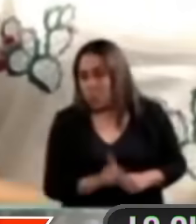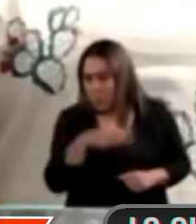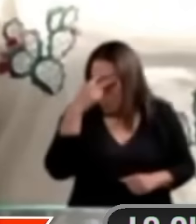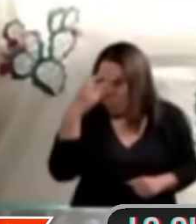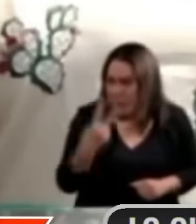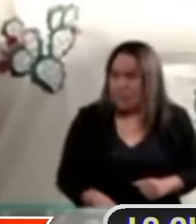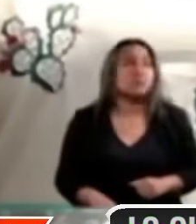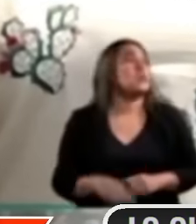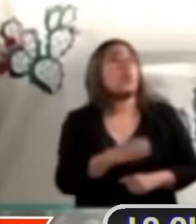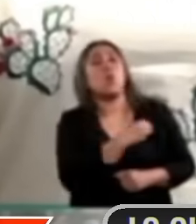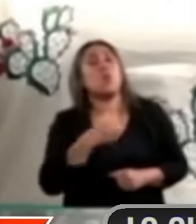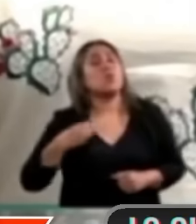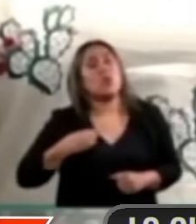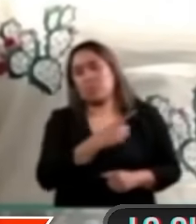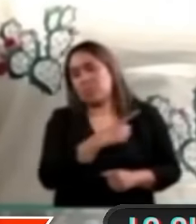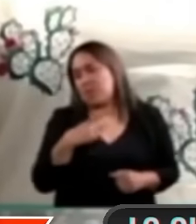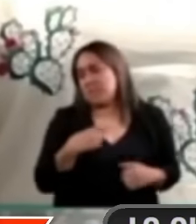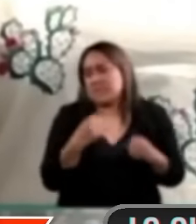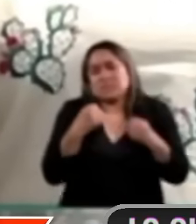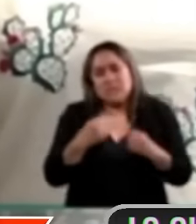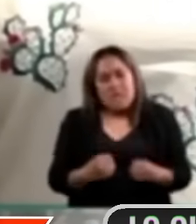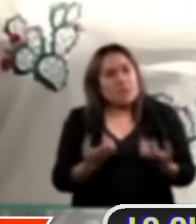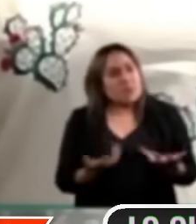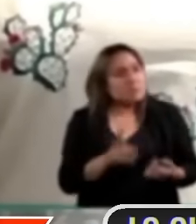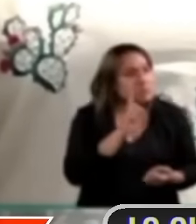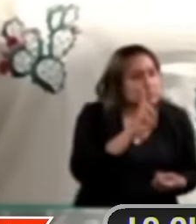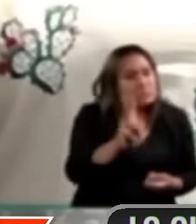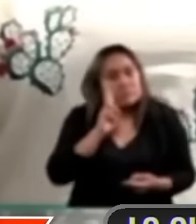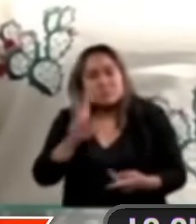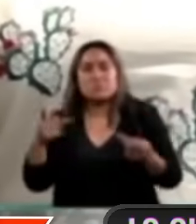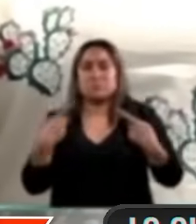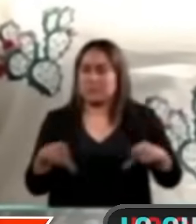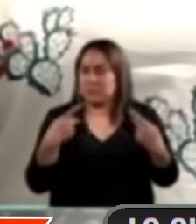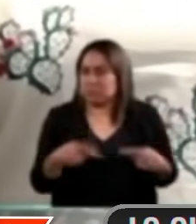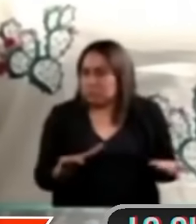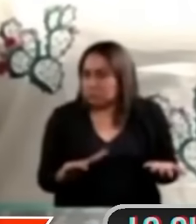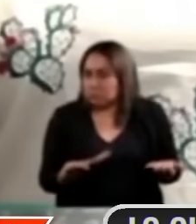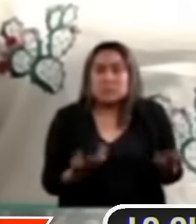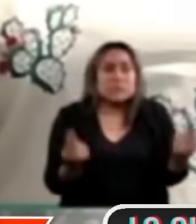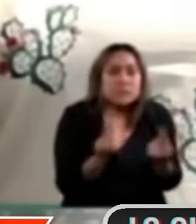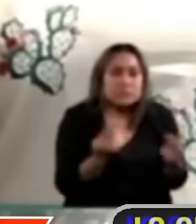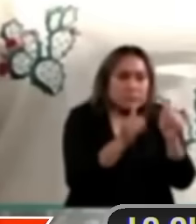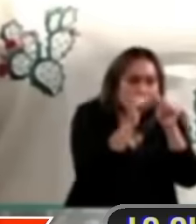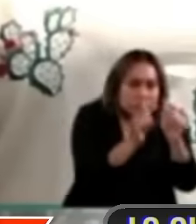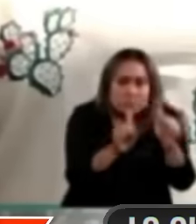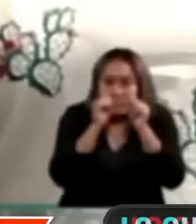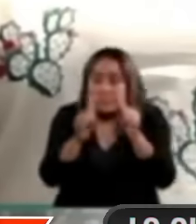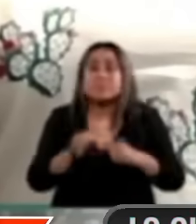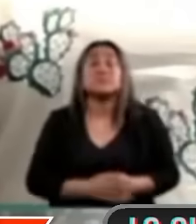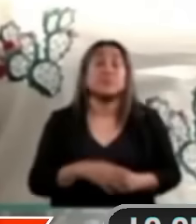es garantizar que las voces y necesidades de la ciudadanía sean escuchadas y atendidas.